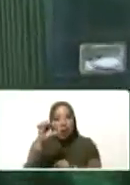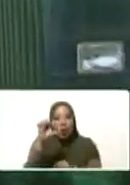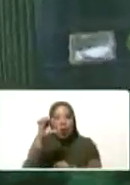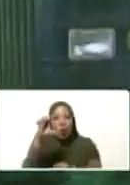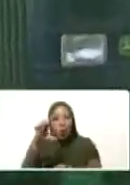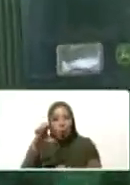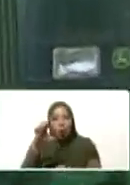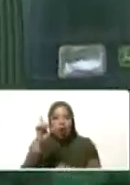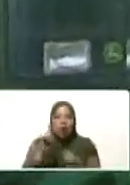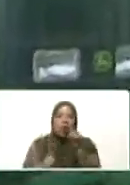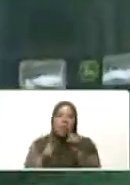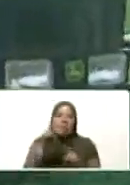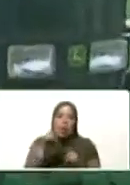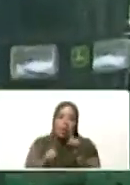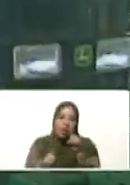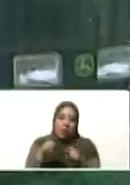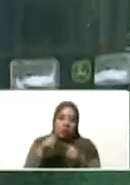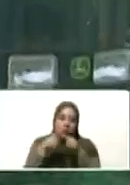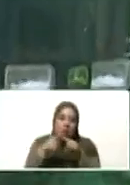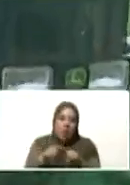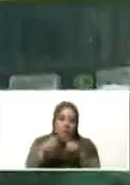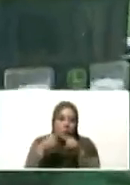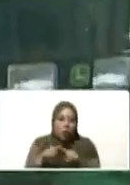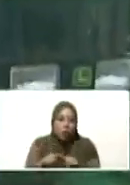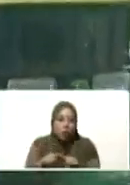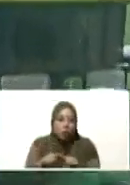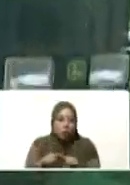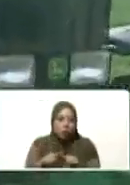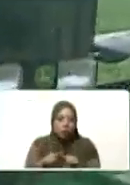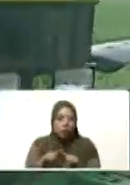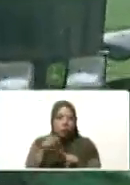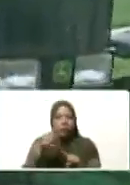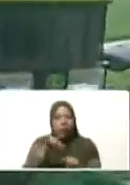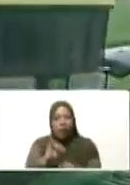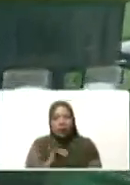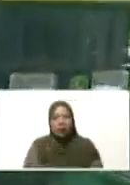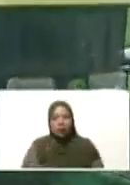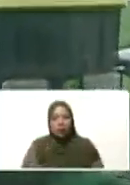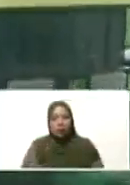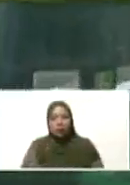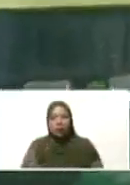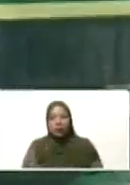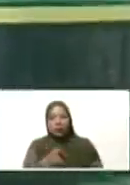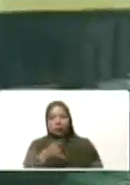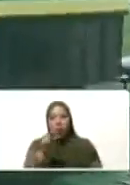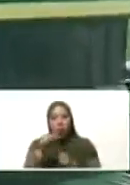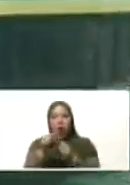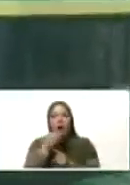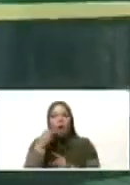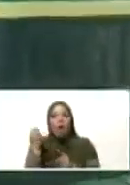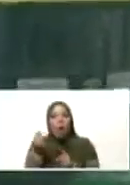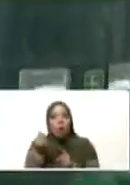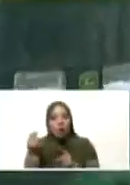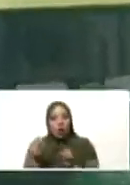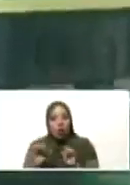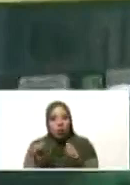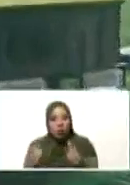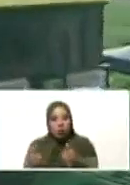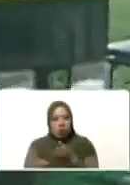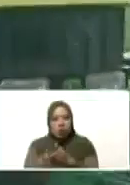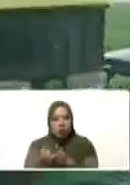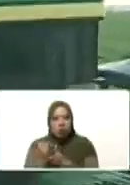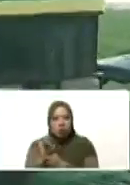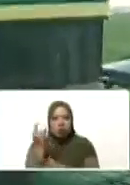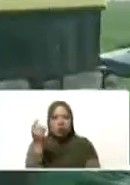que hay de siembra en este rubro. Y esta soya, que está bastante joven, tiene alrededor de